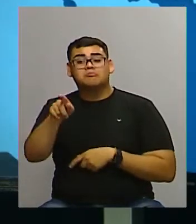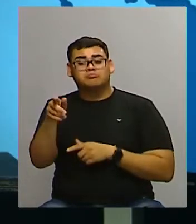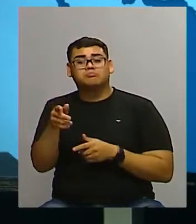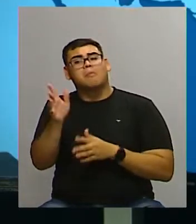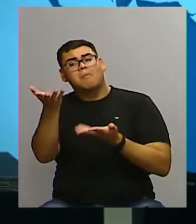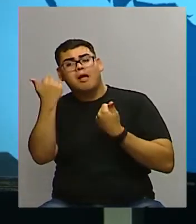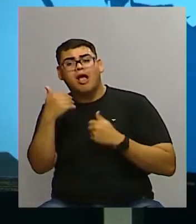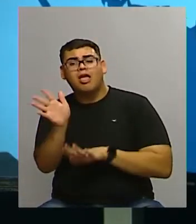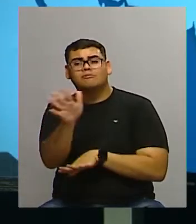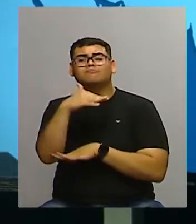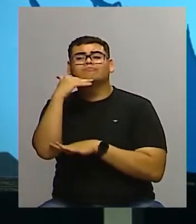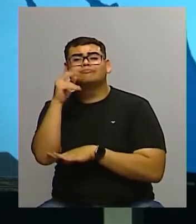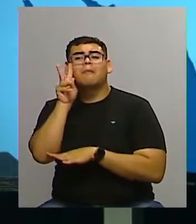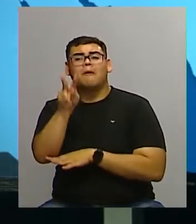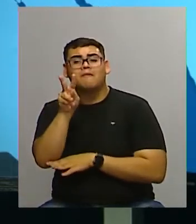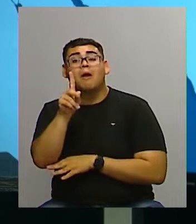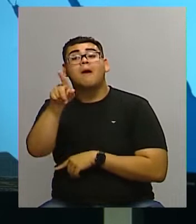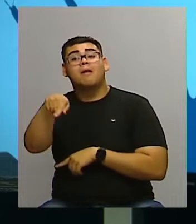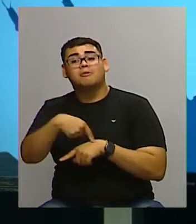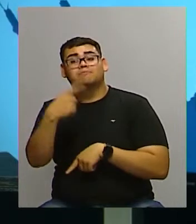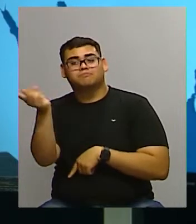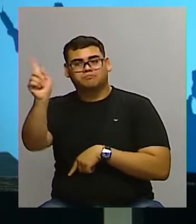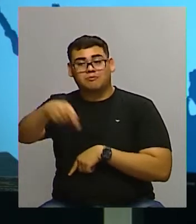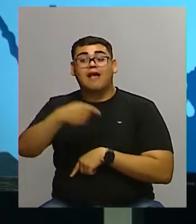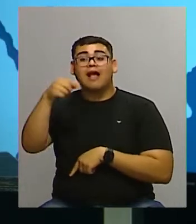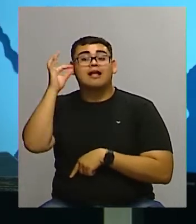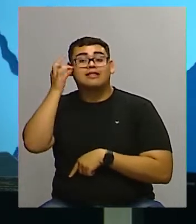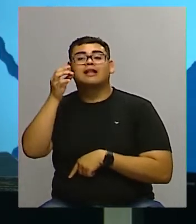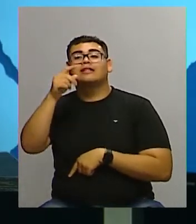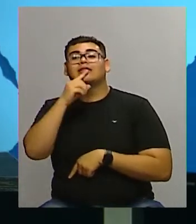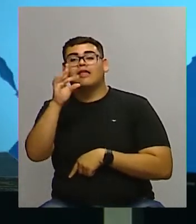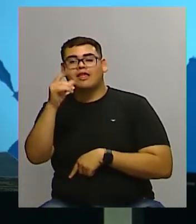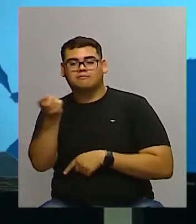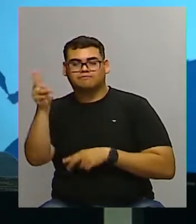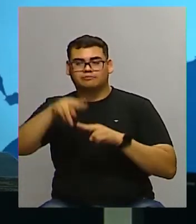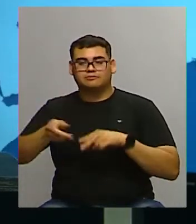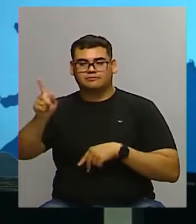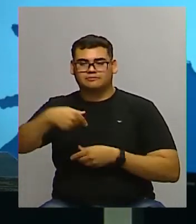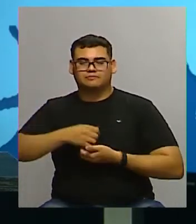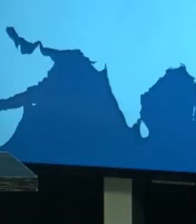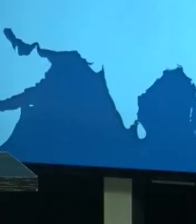con nosotros porque en minutos regresamos. Aquí estamos en el 30 de la TDA. Ya volvemos.